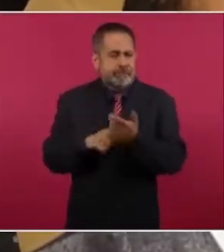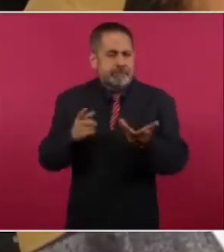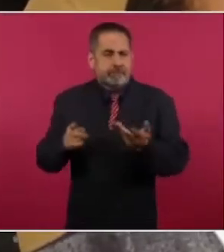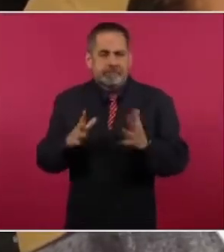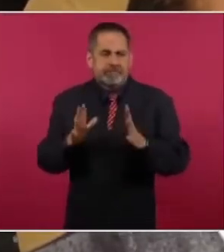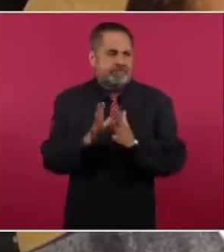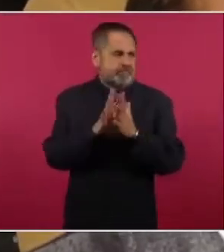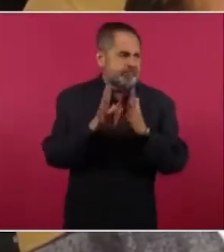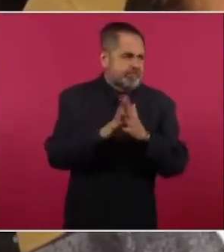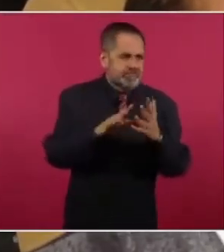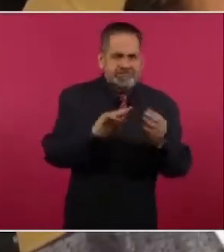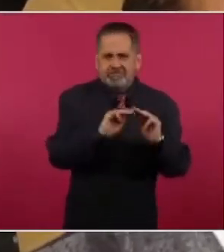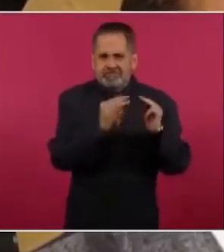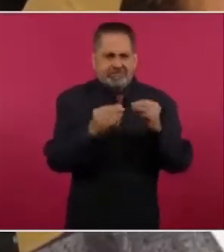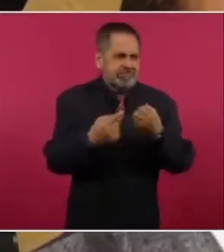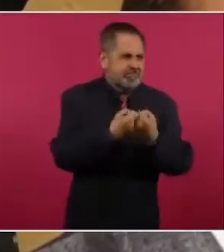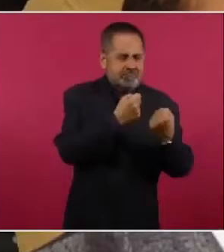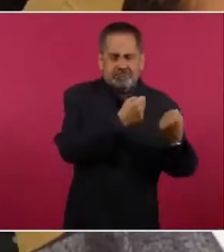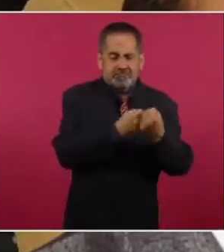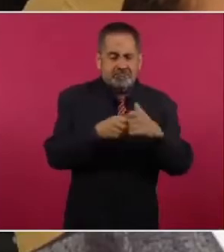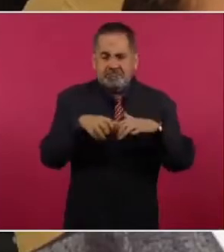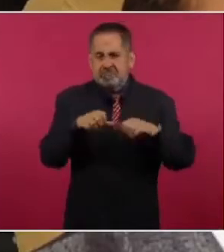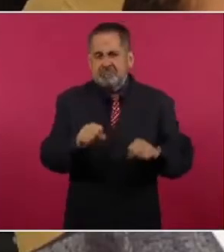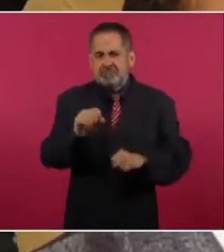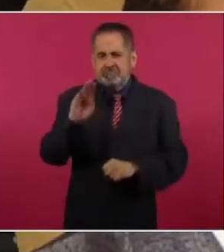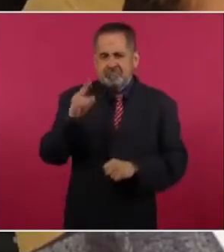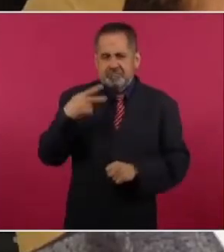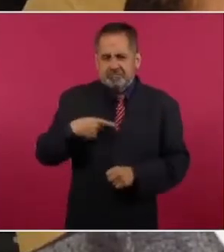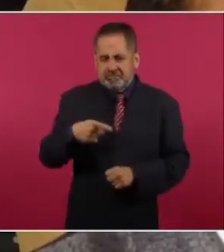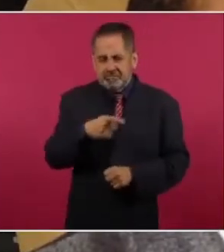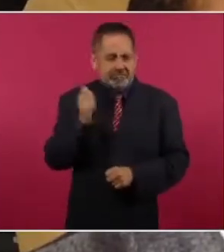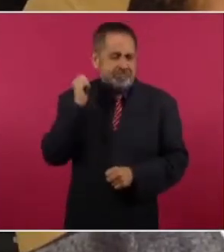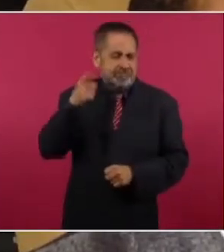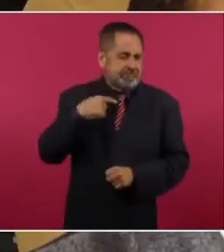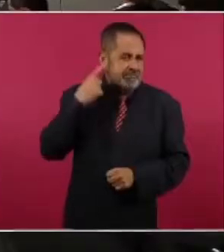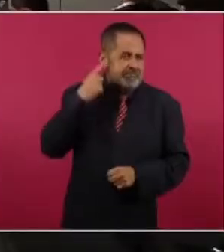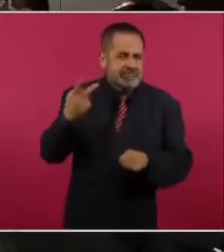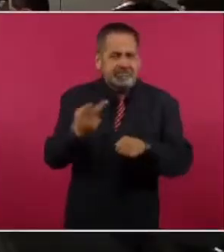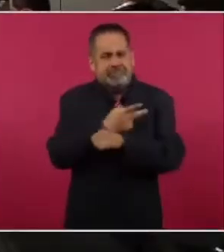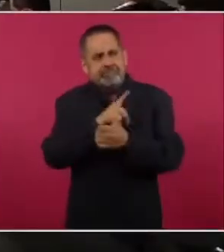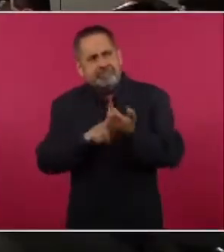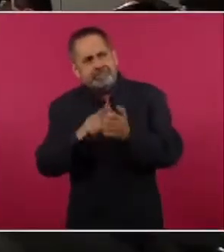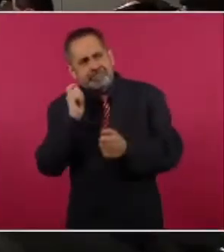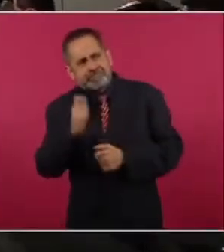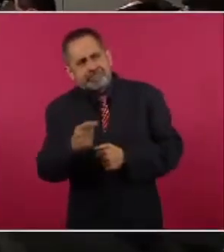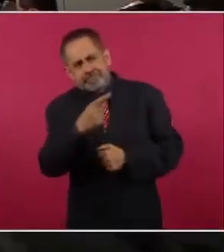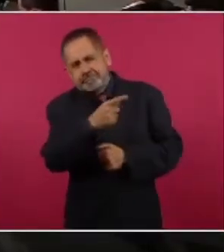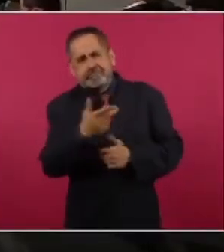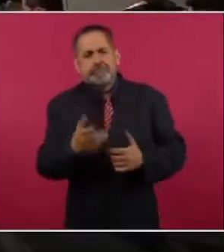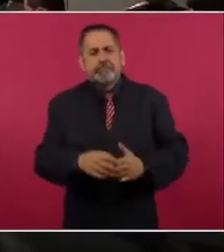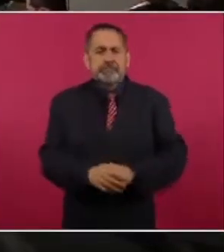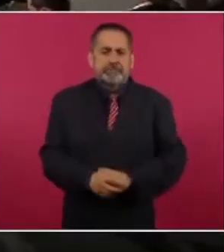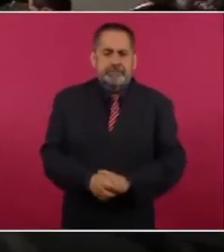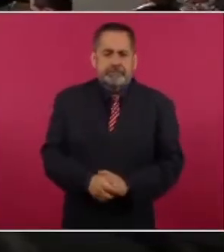de 90 personas. Eso todavía no está claro. No sé qué información tengan ustedes.